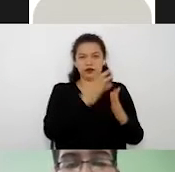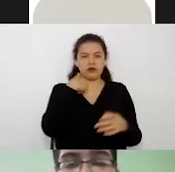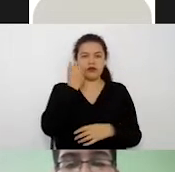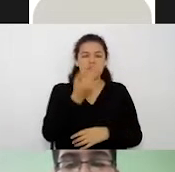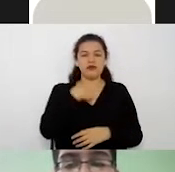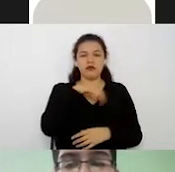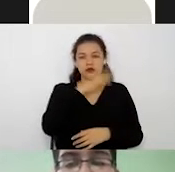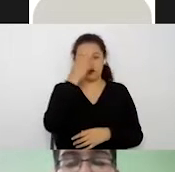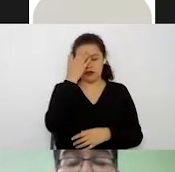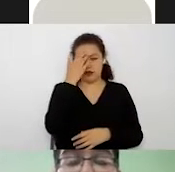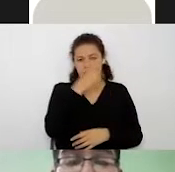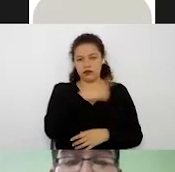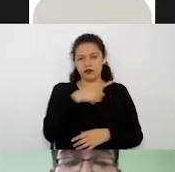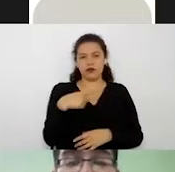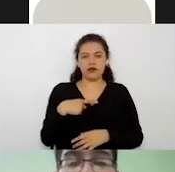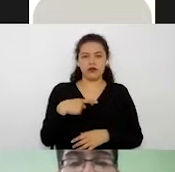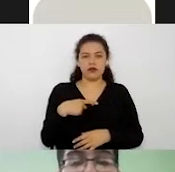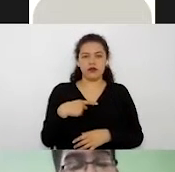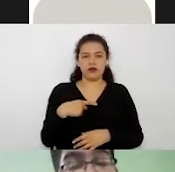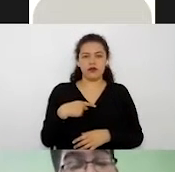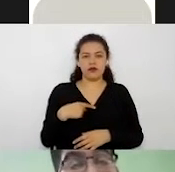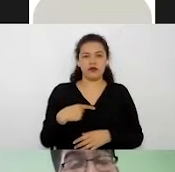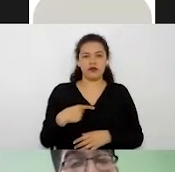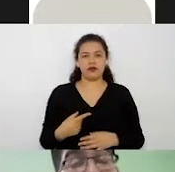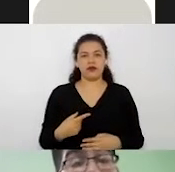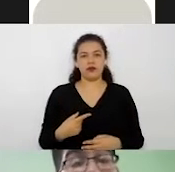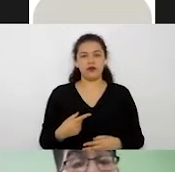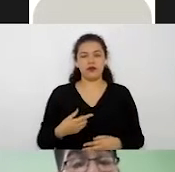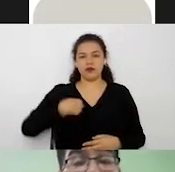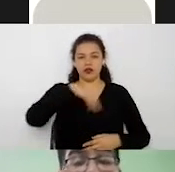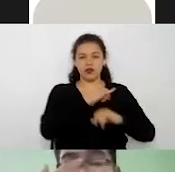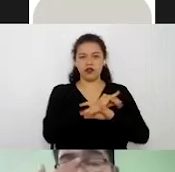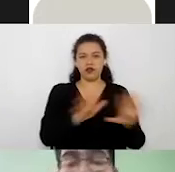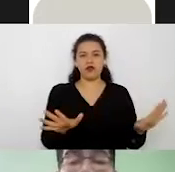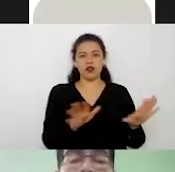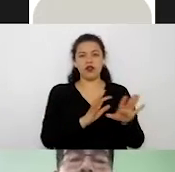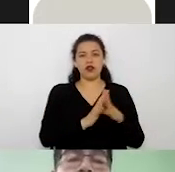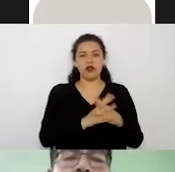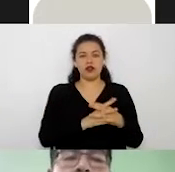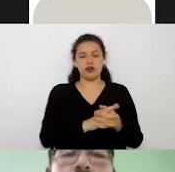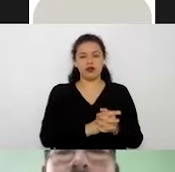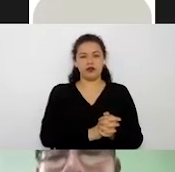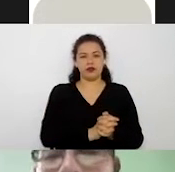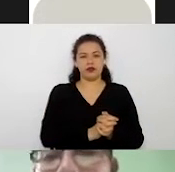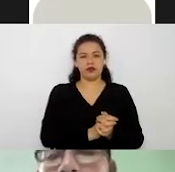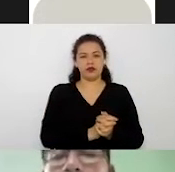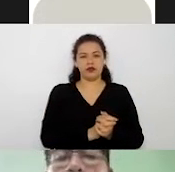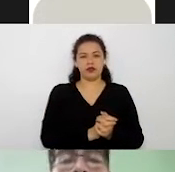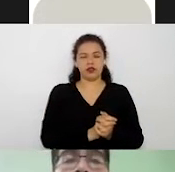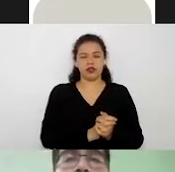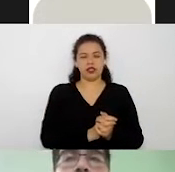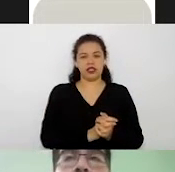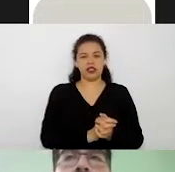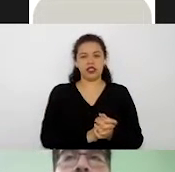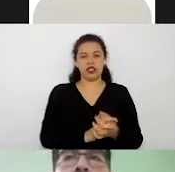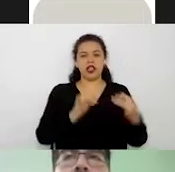que no podemos estar dando información a quizás personas que son ajenas a